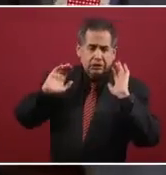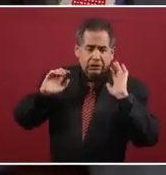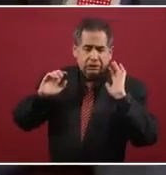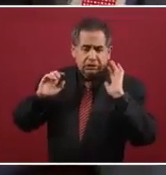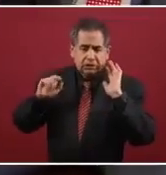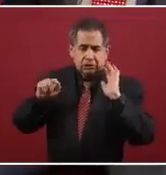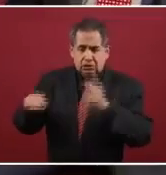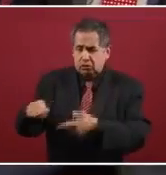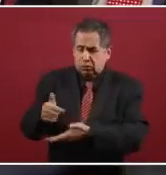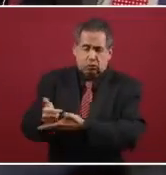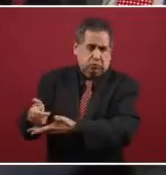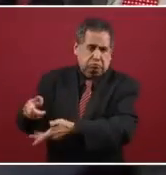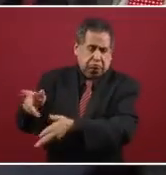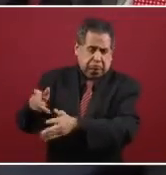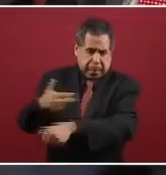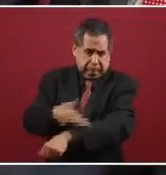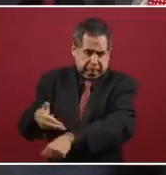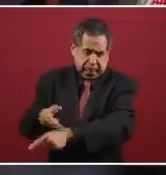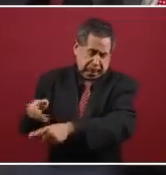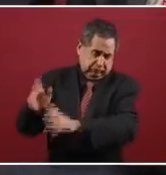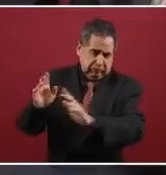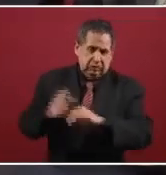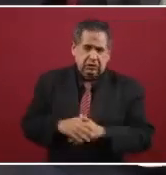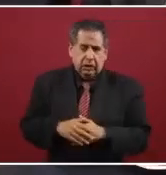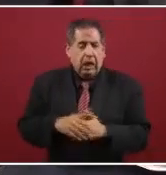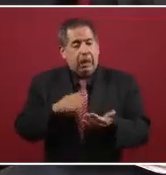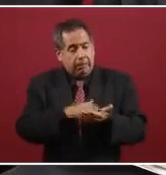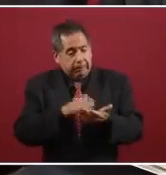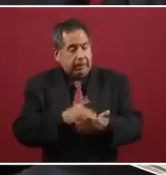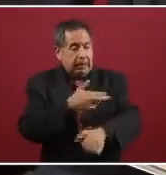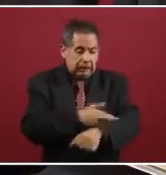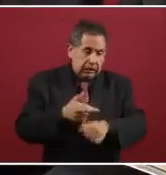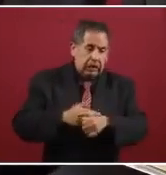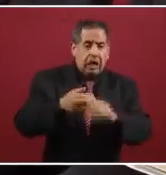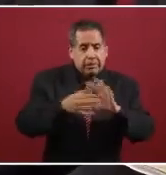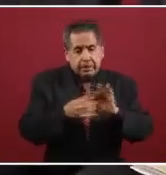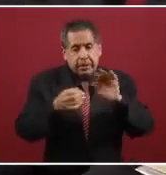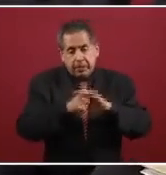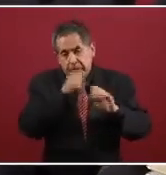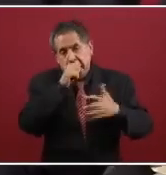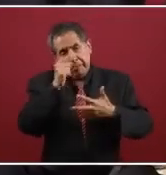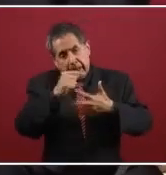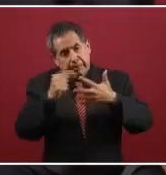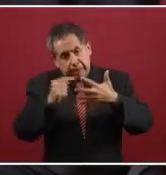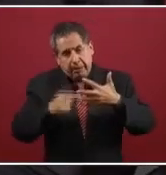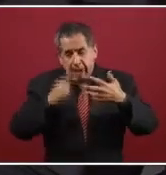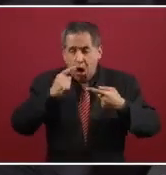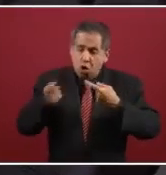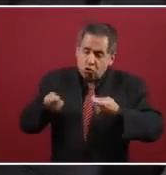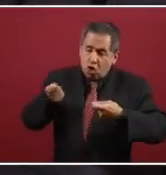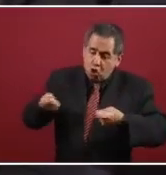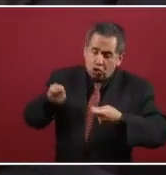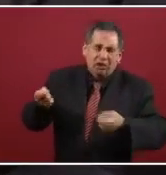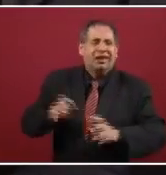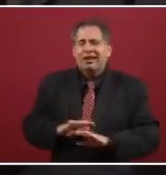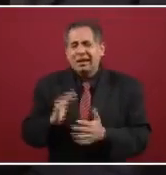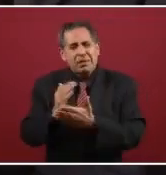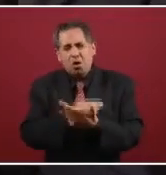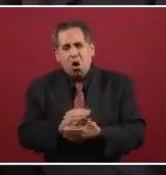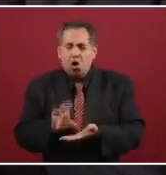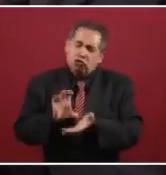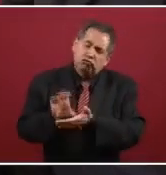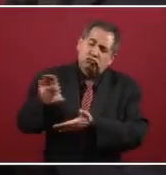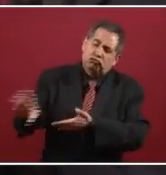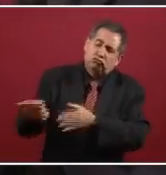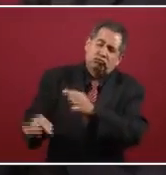y ayúdanos. Entre menos aparatos administrativos tengamos, mejor. ¿Cuál es la práctica